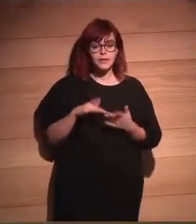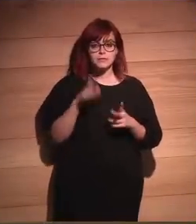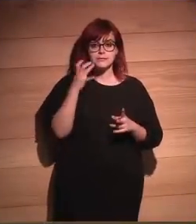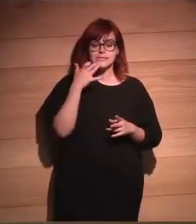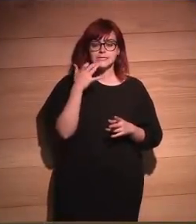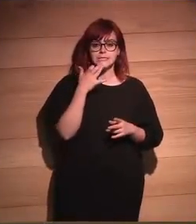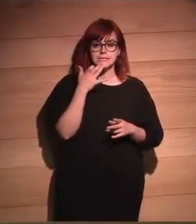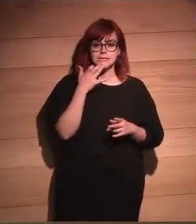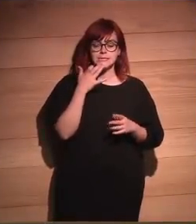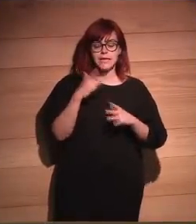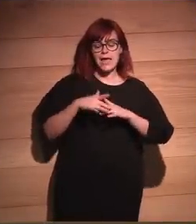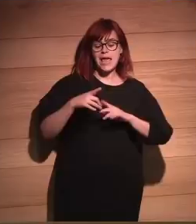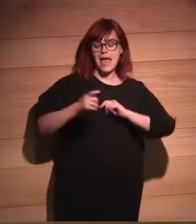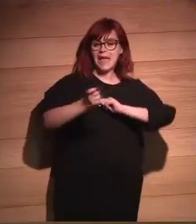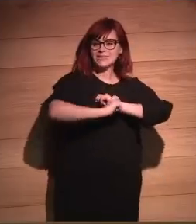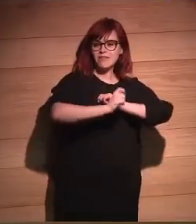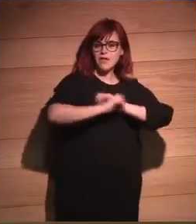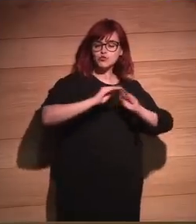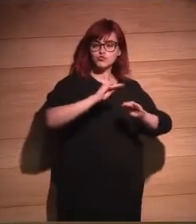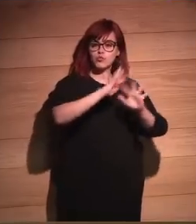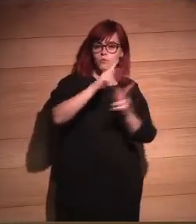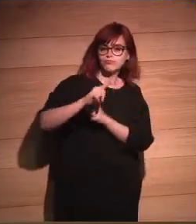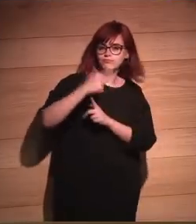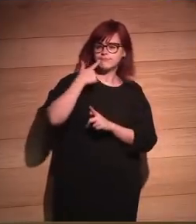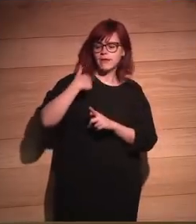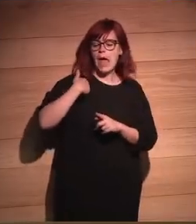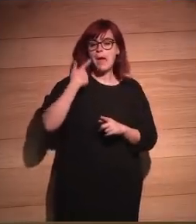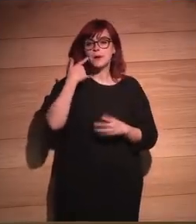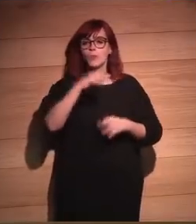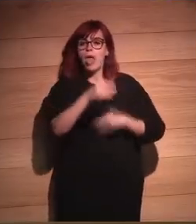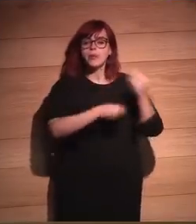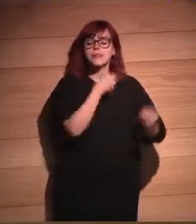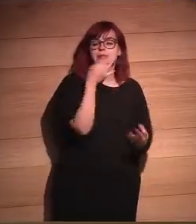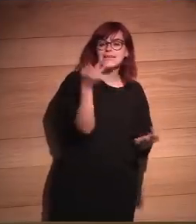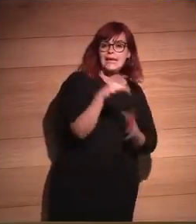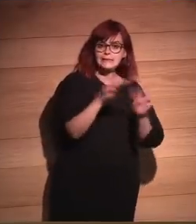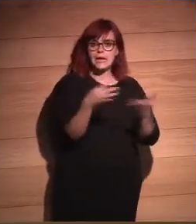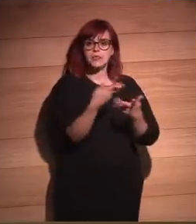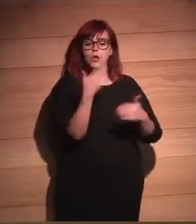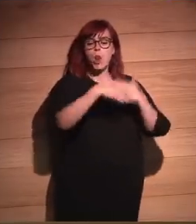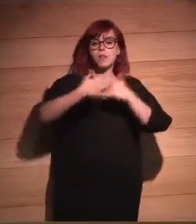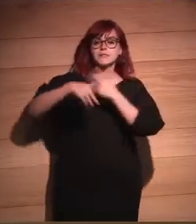sus intereses geoestratégicos, pone las condiciones de qué se puede y qué no se puede hacer en Internet